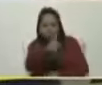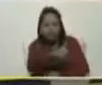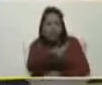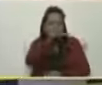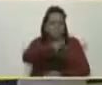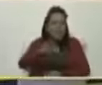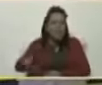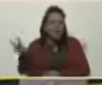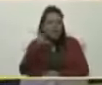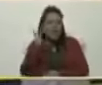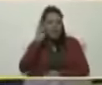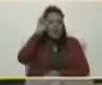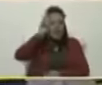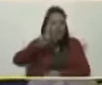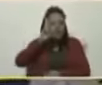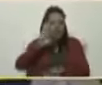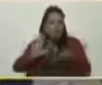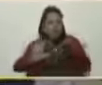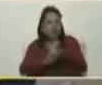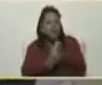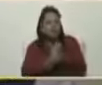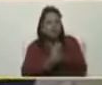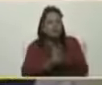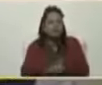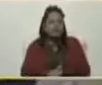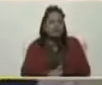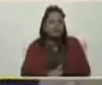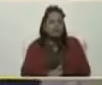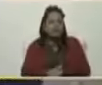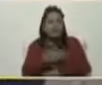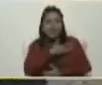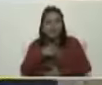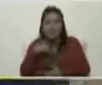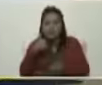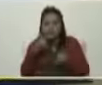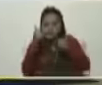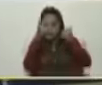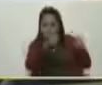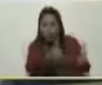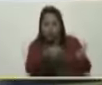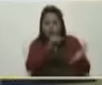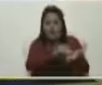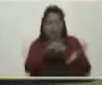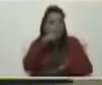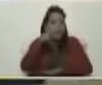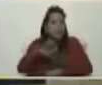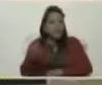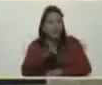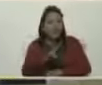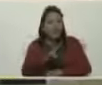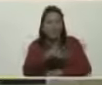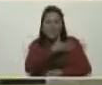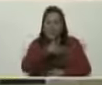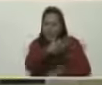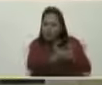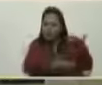que reflexionen en torno a lo que pareciera que le quieren devolver al pueblo de Venezuela, que es tratar de incendiarlo. Y por eso